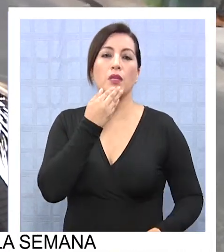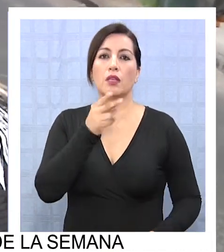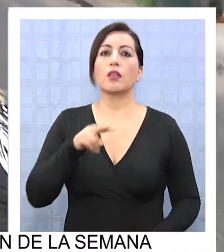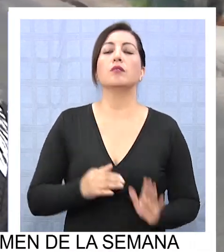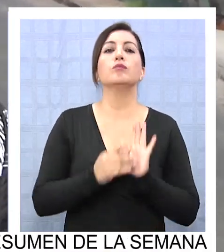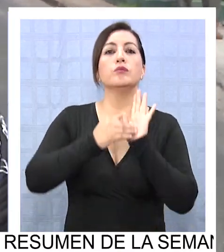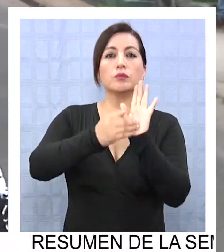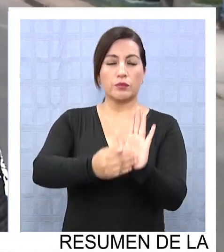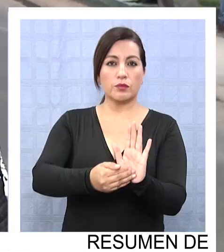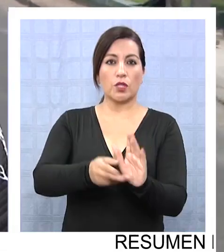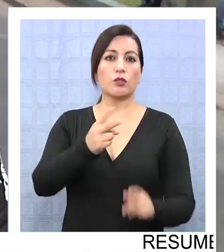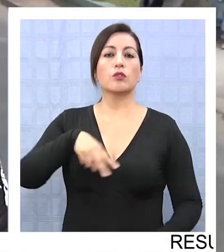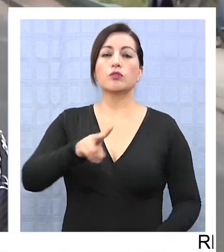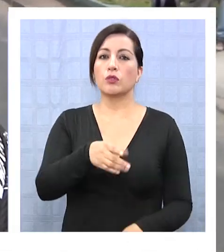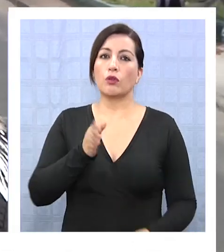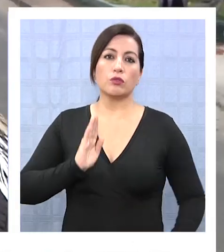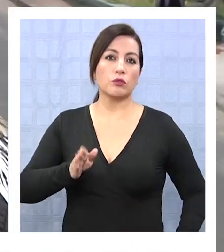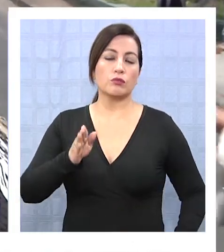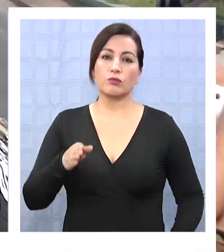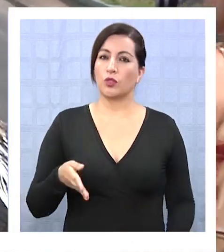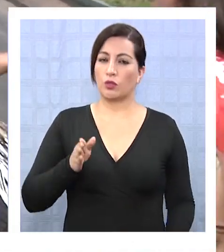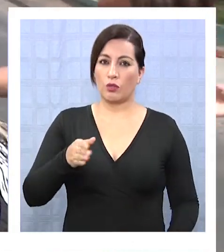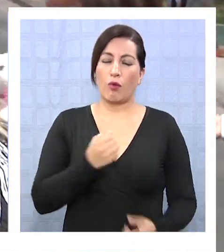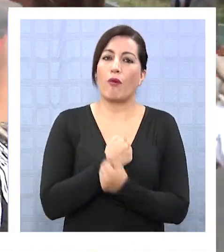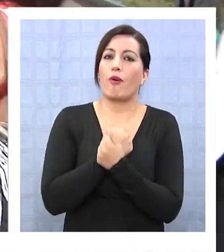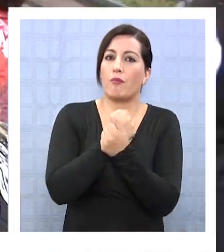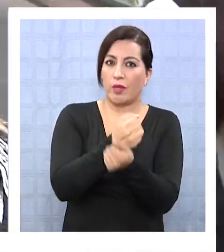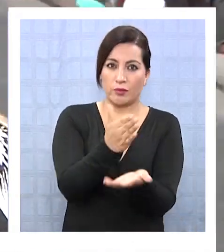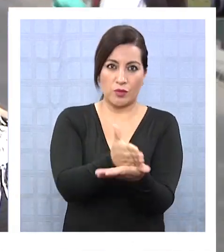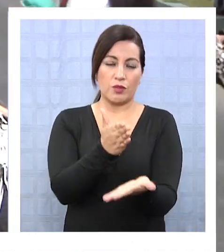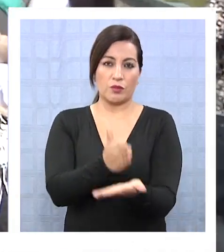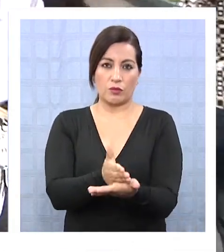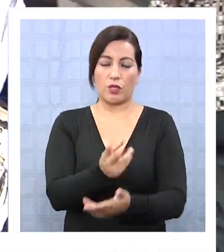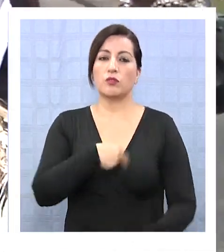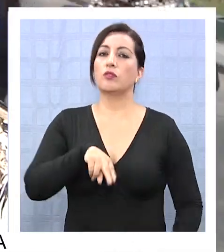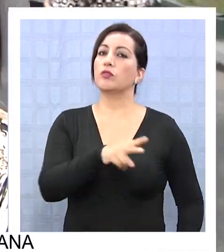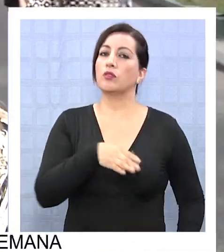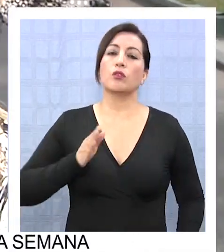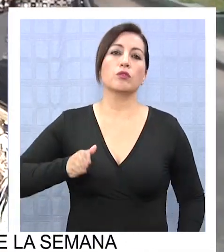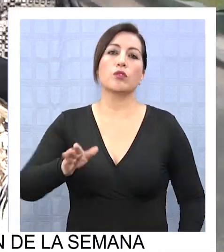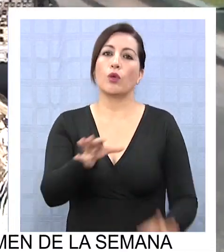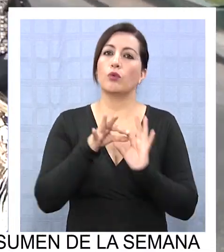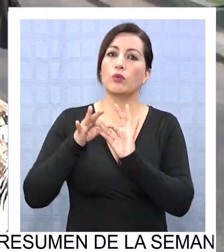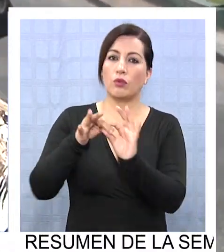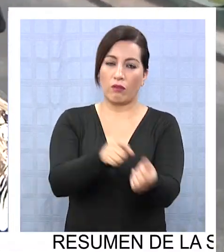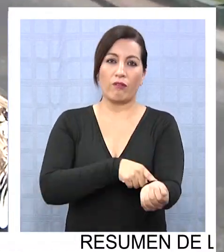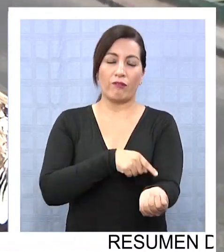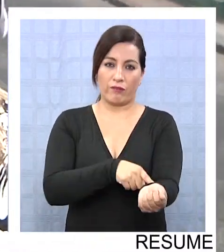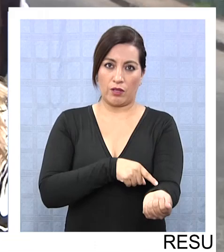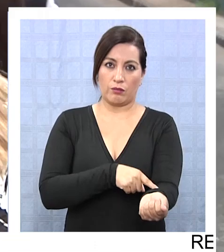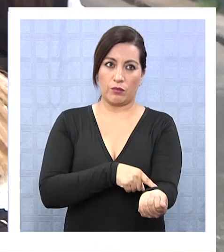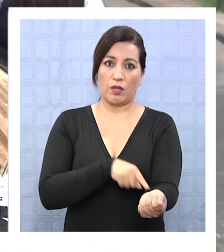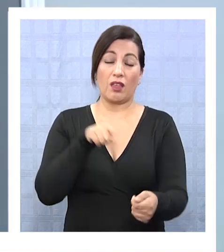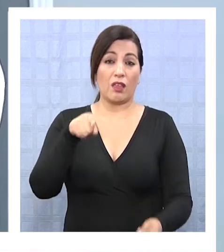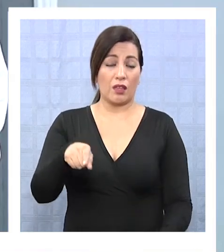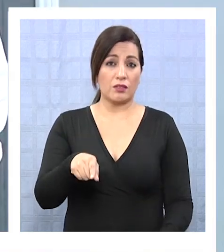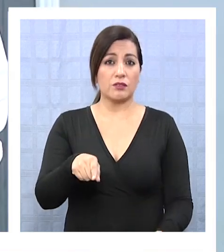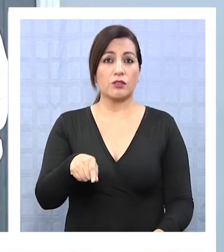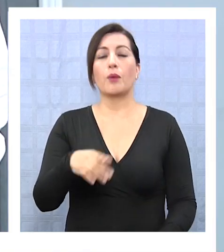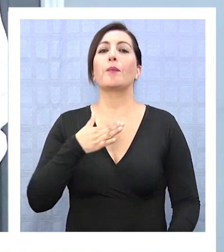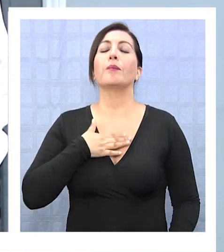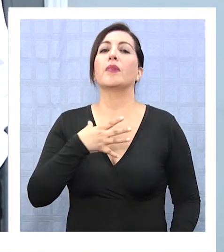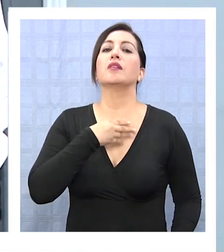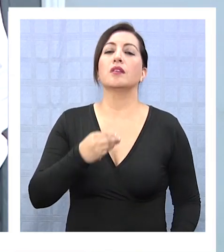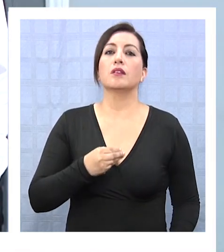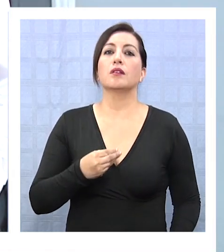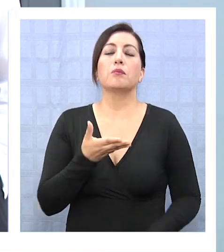contrario, queremos demostrarle que nosotros seguimos amando al establecimiento educacional, que nosotros seguimos unidos como familia salesiana y que esto fue un acto de amor